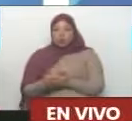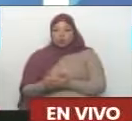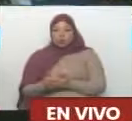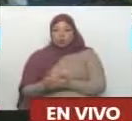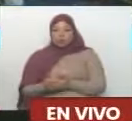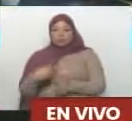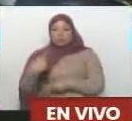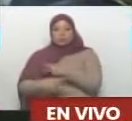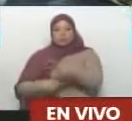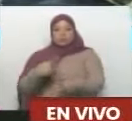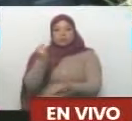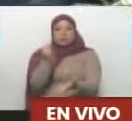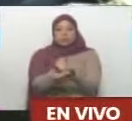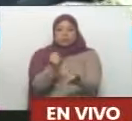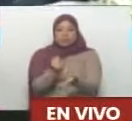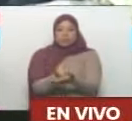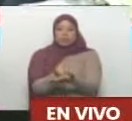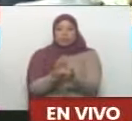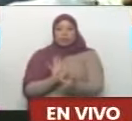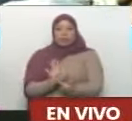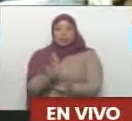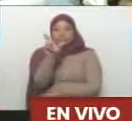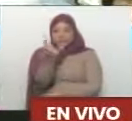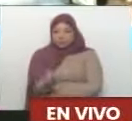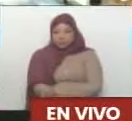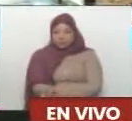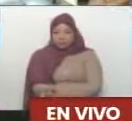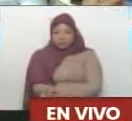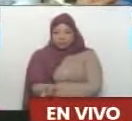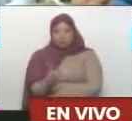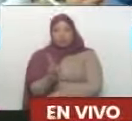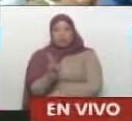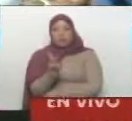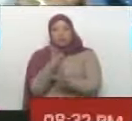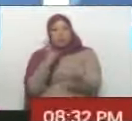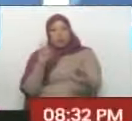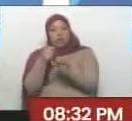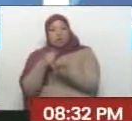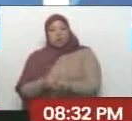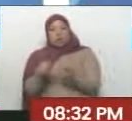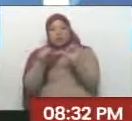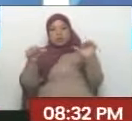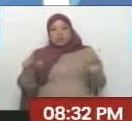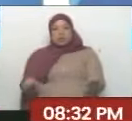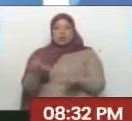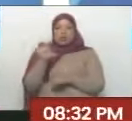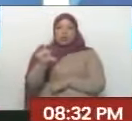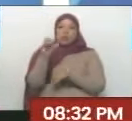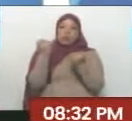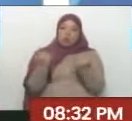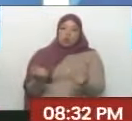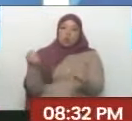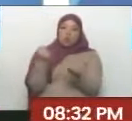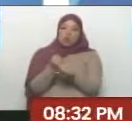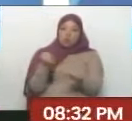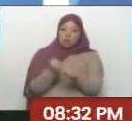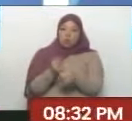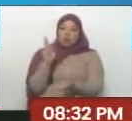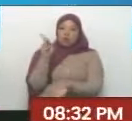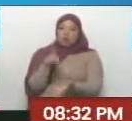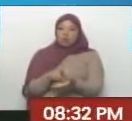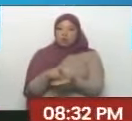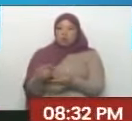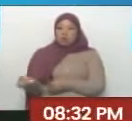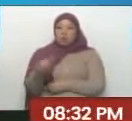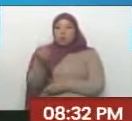El proceso de registro será presencial, con base al sistema Patria, que ya tiene